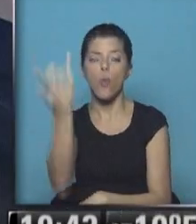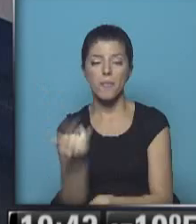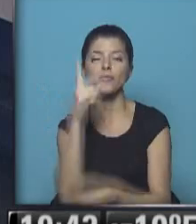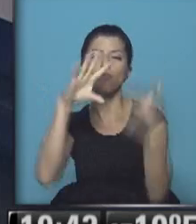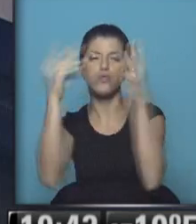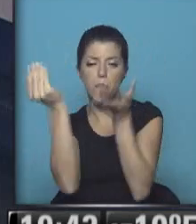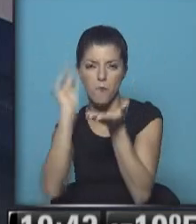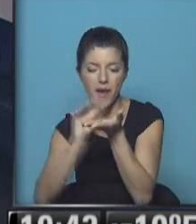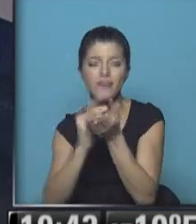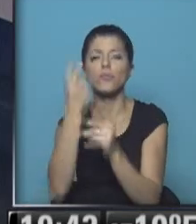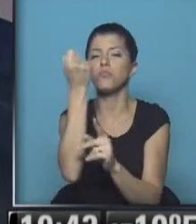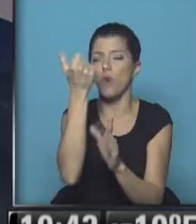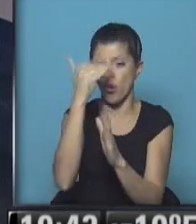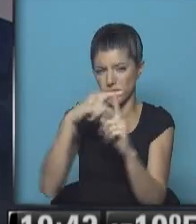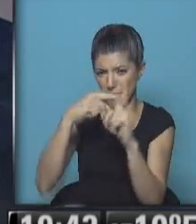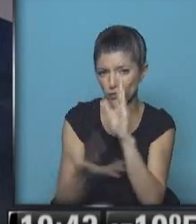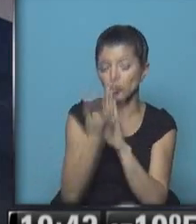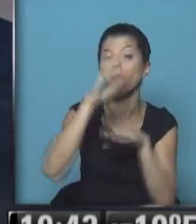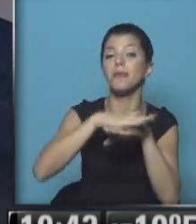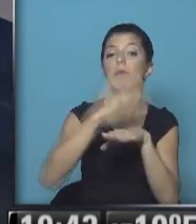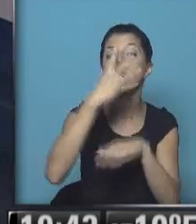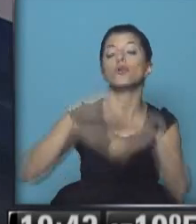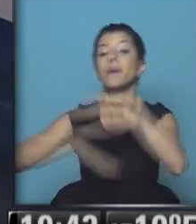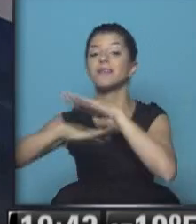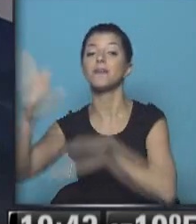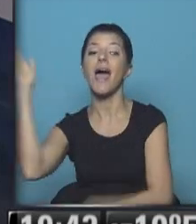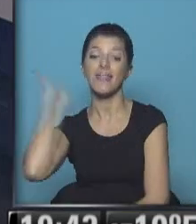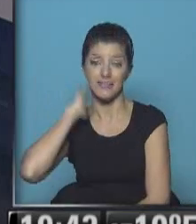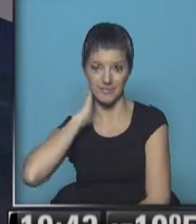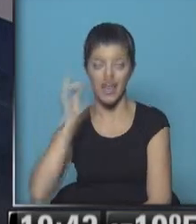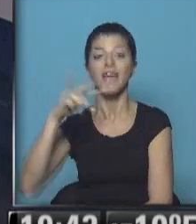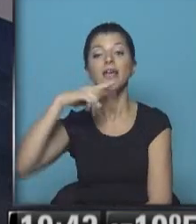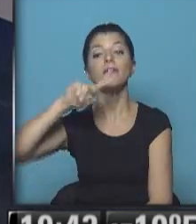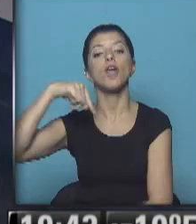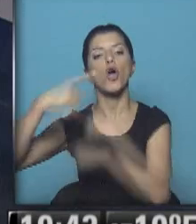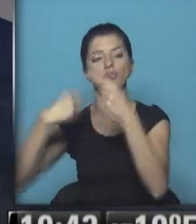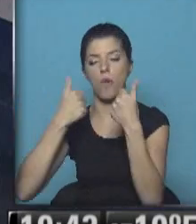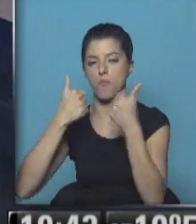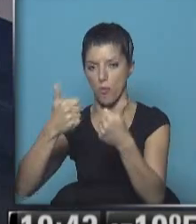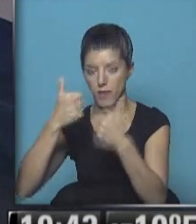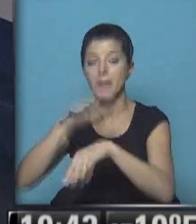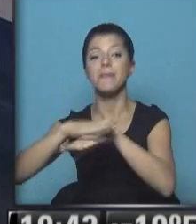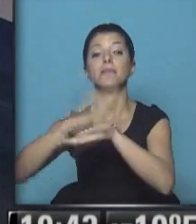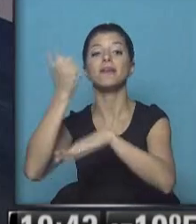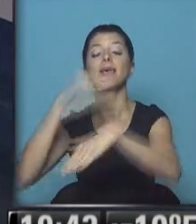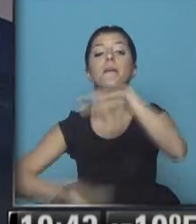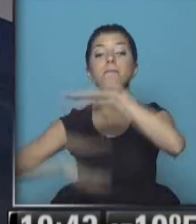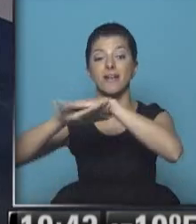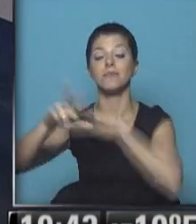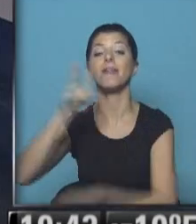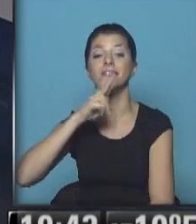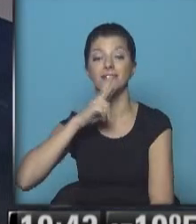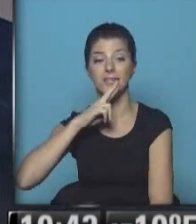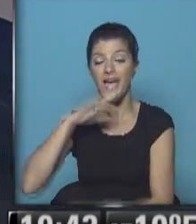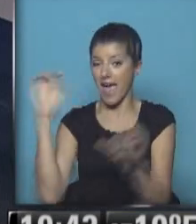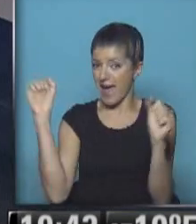temperaturas. Seguirá frío, 4 la mínima, 16 la máxima, y el viernes seguirá el tiempo muy bueno, 6 grados la mínima, 17 grados la temperatura máxima. El frío se